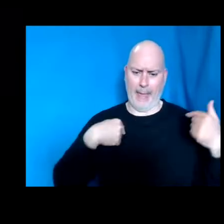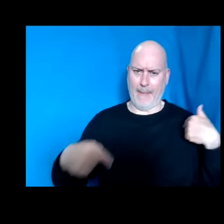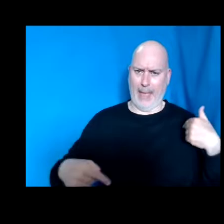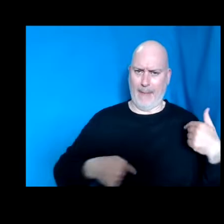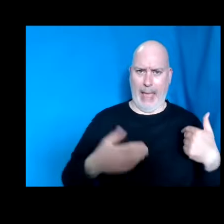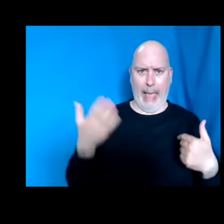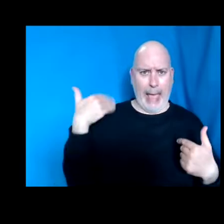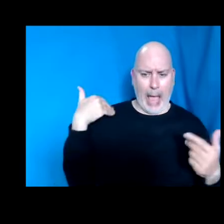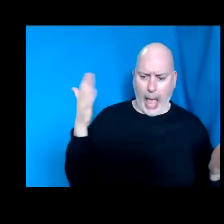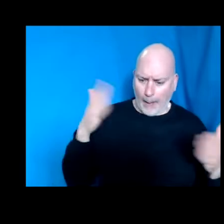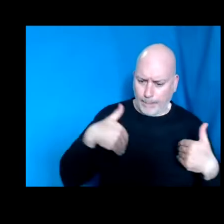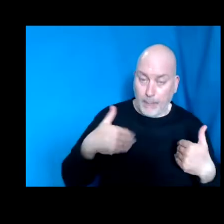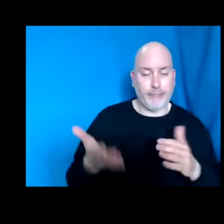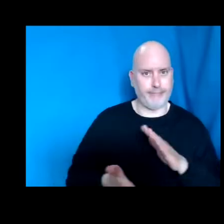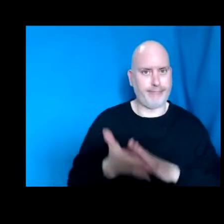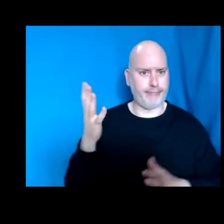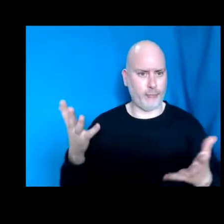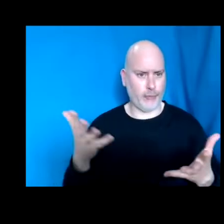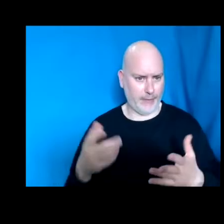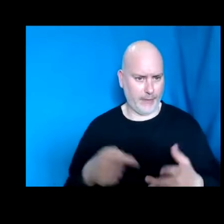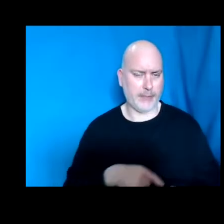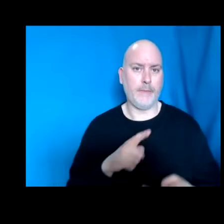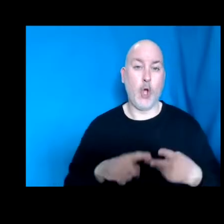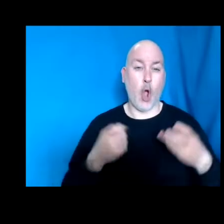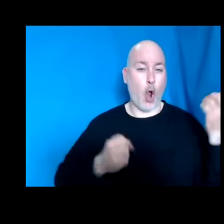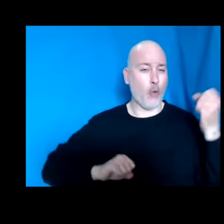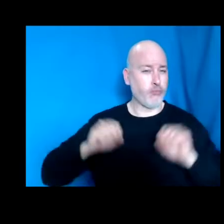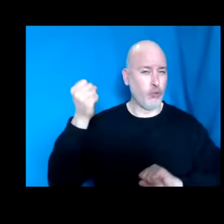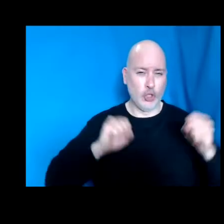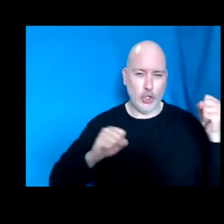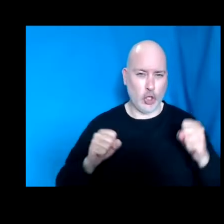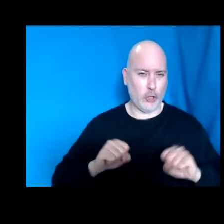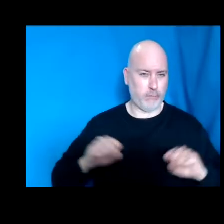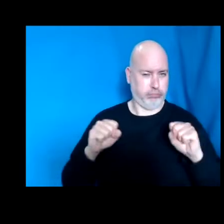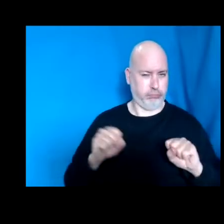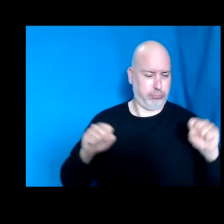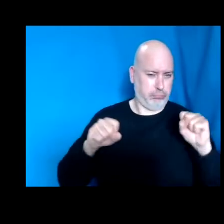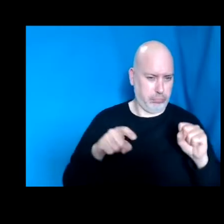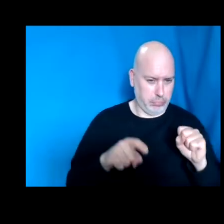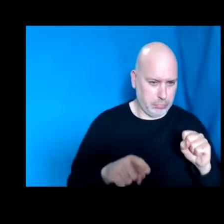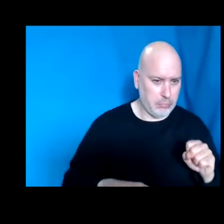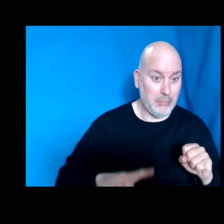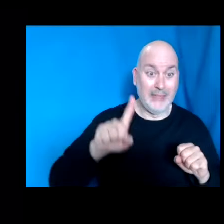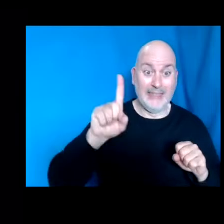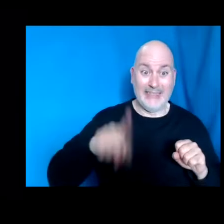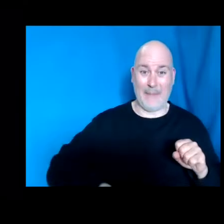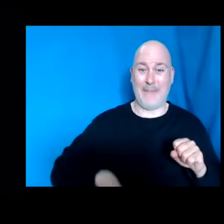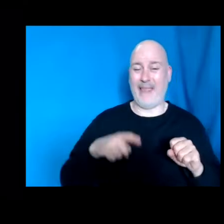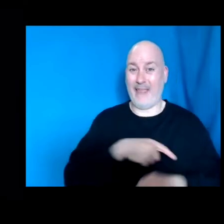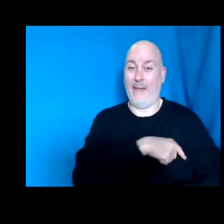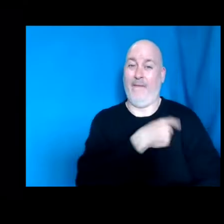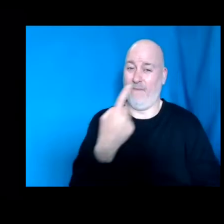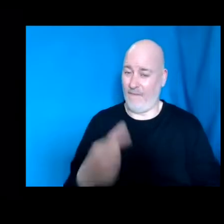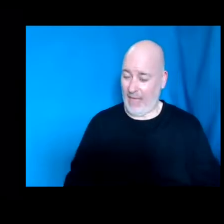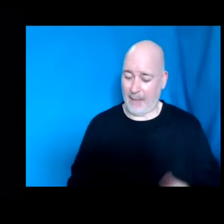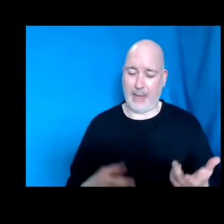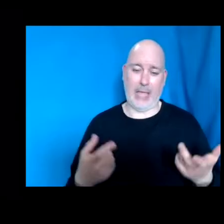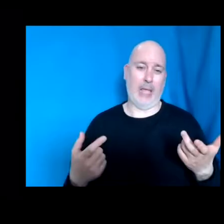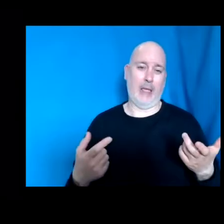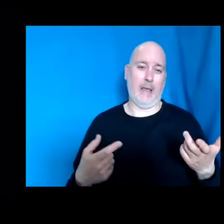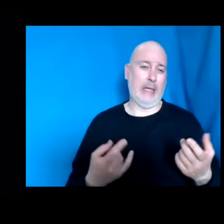estaban. Si el niño presenta convulsiones. Si aparte de los fiebre y de los síntomas